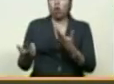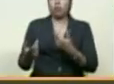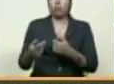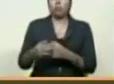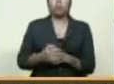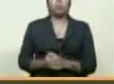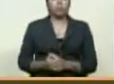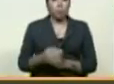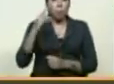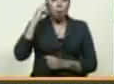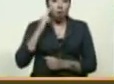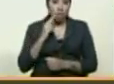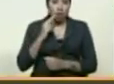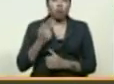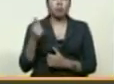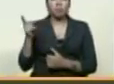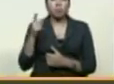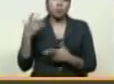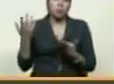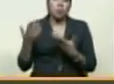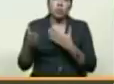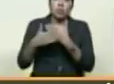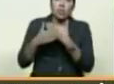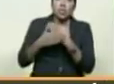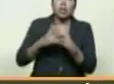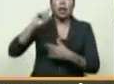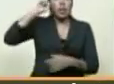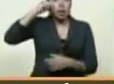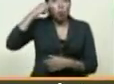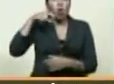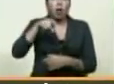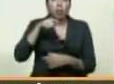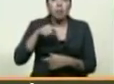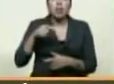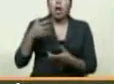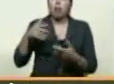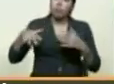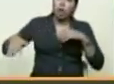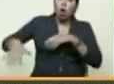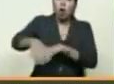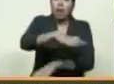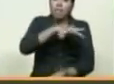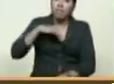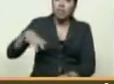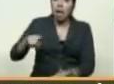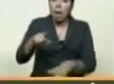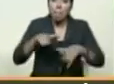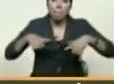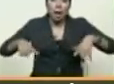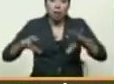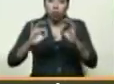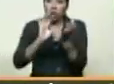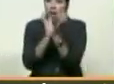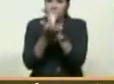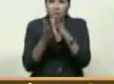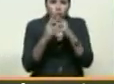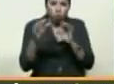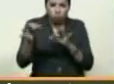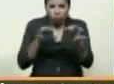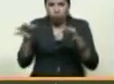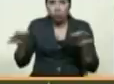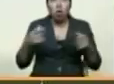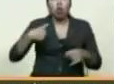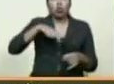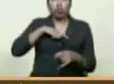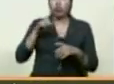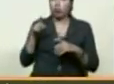bolivariana, era recordar y a tomar siempre en cuenta la geografía. Nosotros los soldados lo